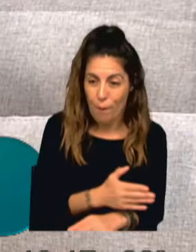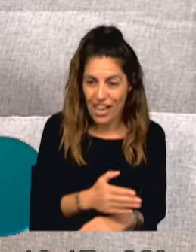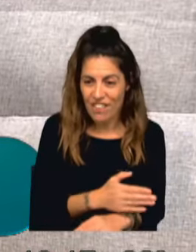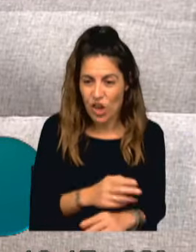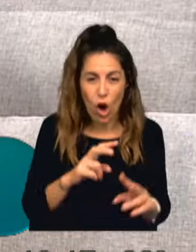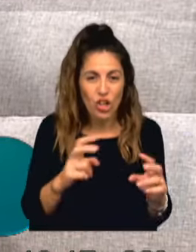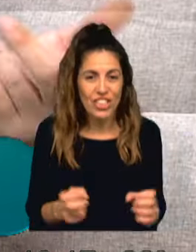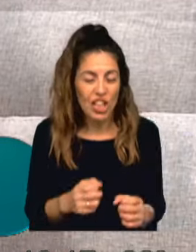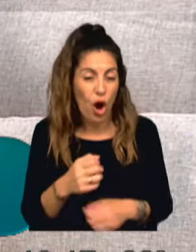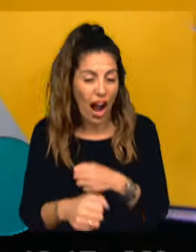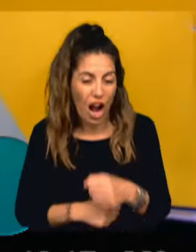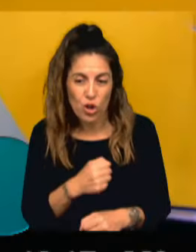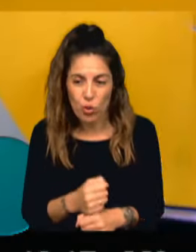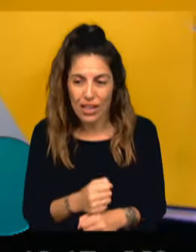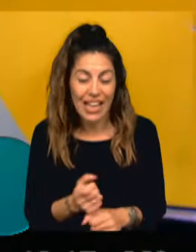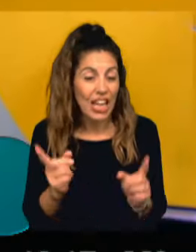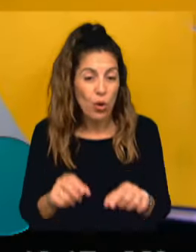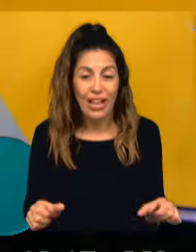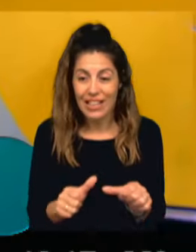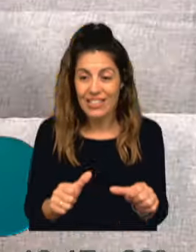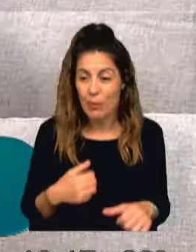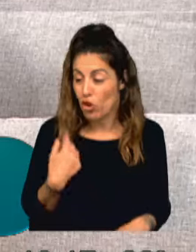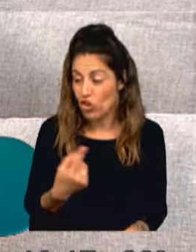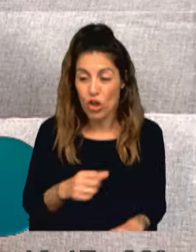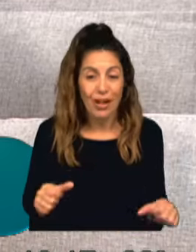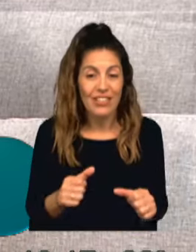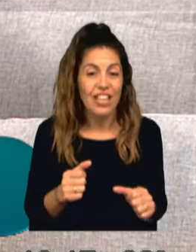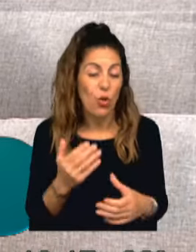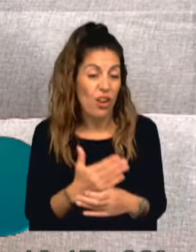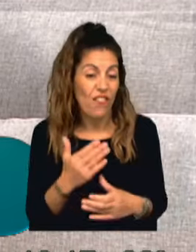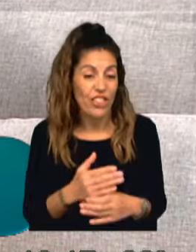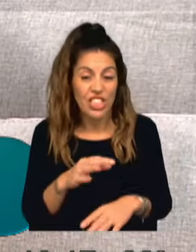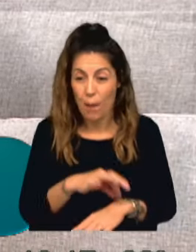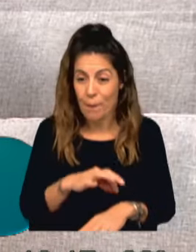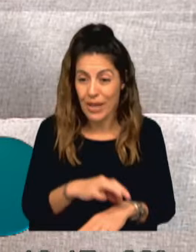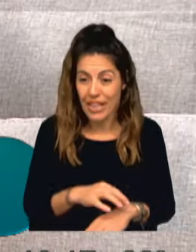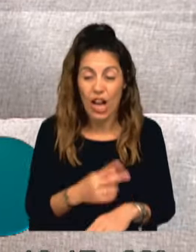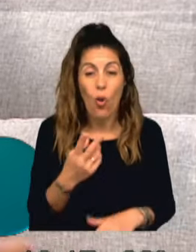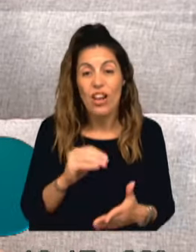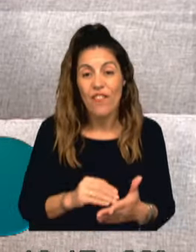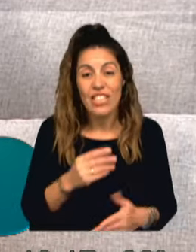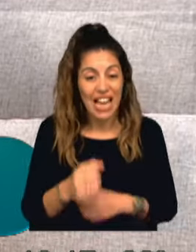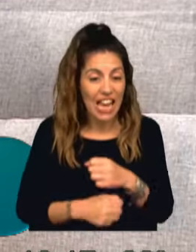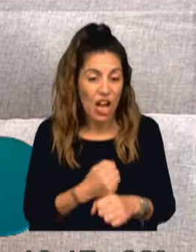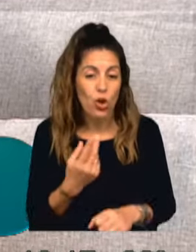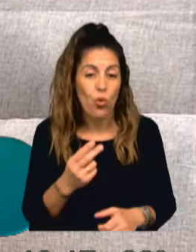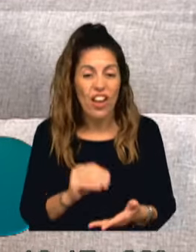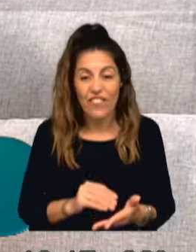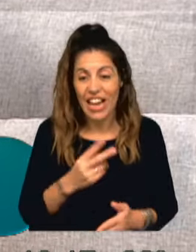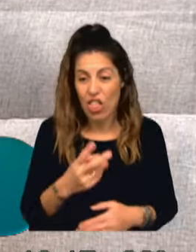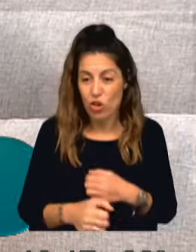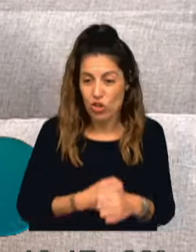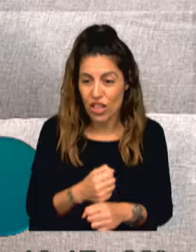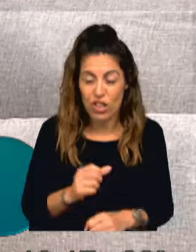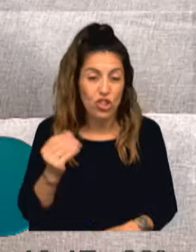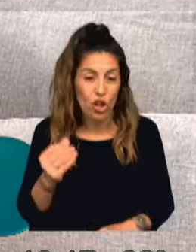chequeos Perdón anuales como nos hacemos nosotros para sacar una ficha médica o para lo que sea que una vez al año una vez cada dos años y siendo jóvenes bueno en los perros